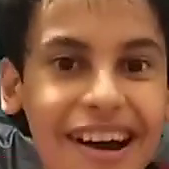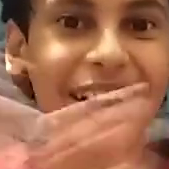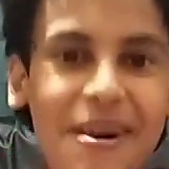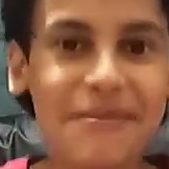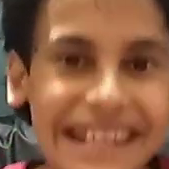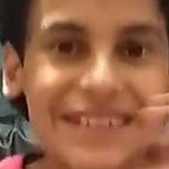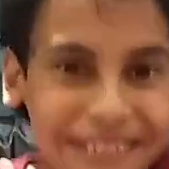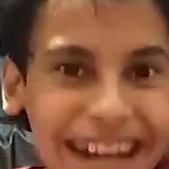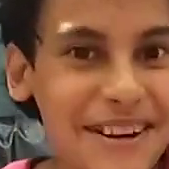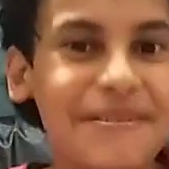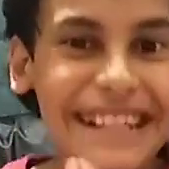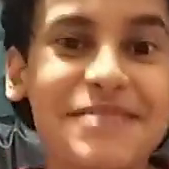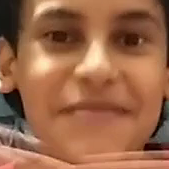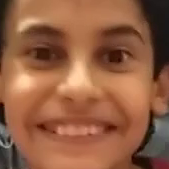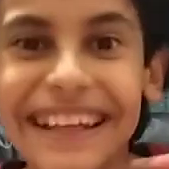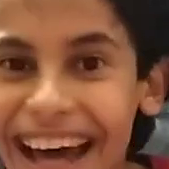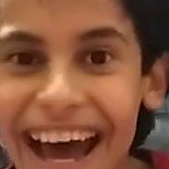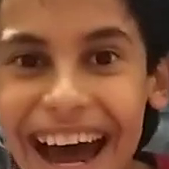cómo andar.